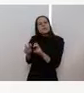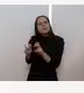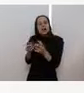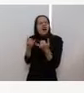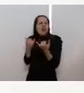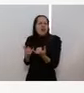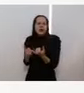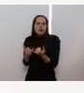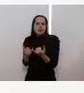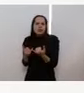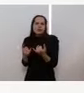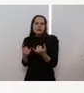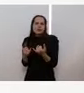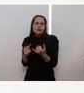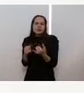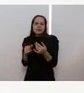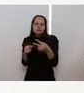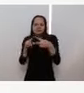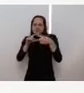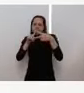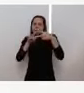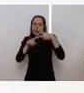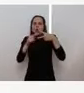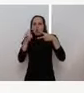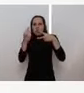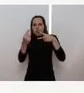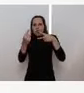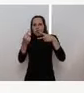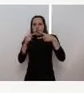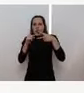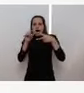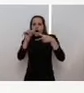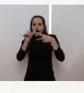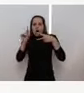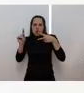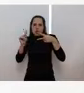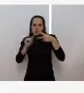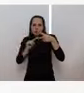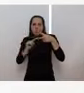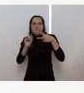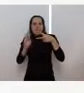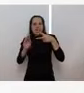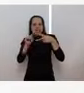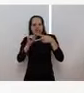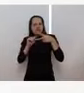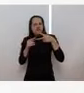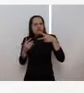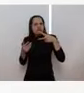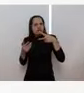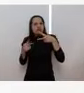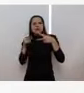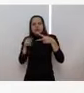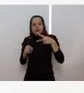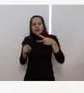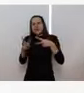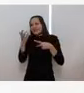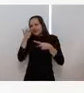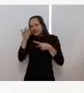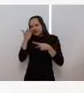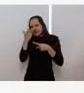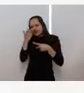una clasificación a uno y uno en clasificación ven esos dos son espondiloartropatías y enfermedades